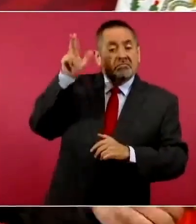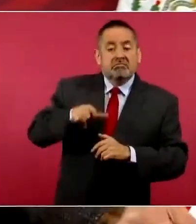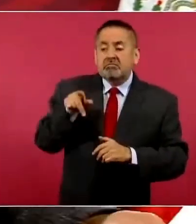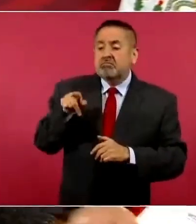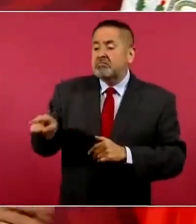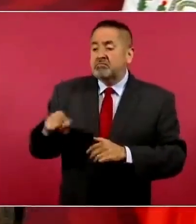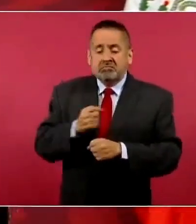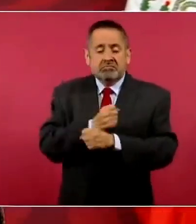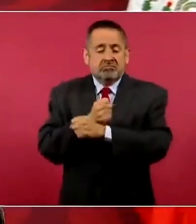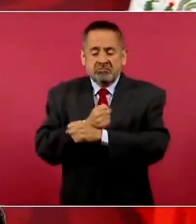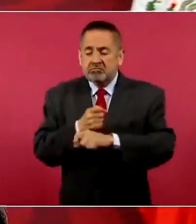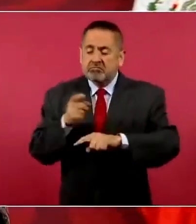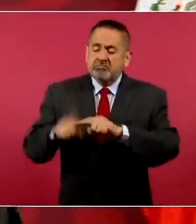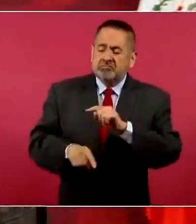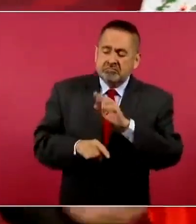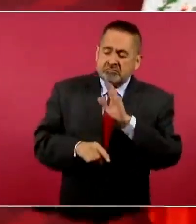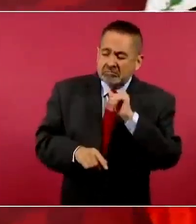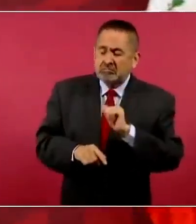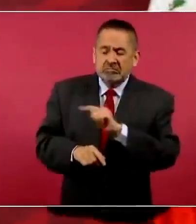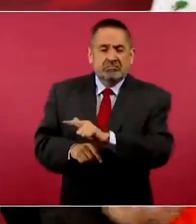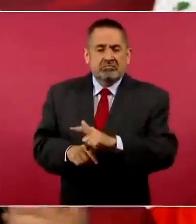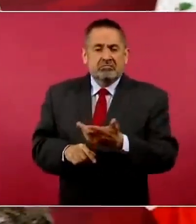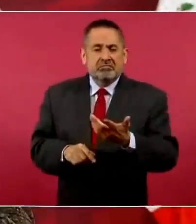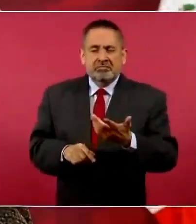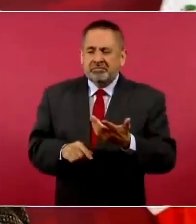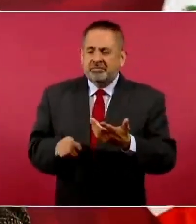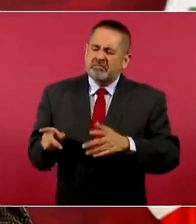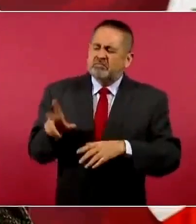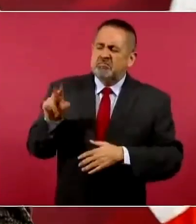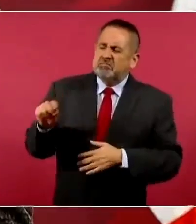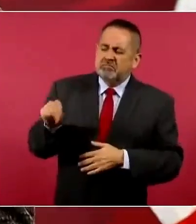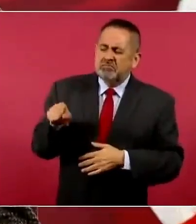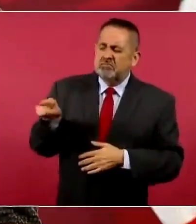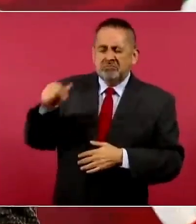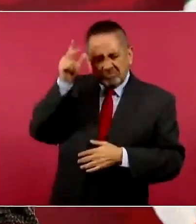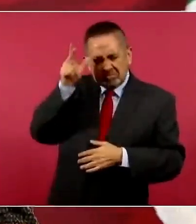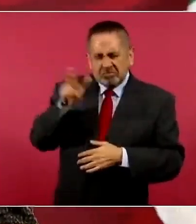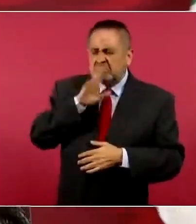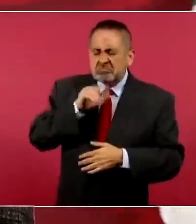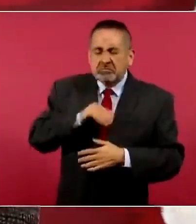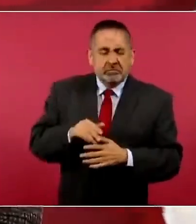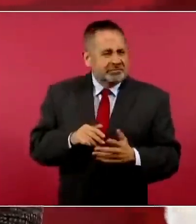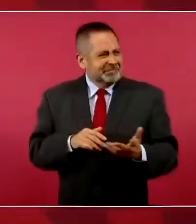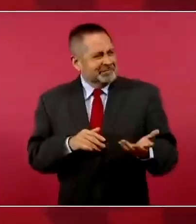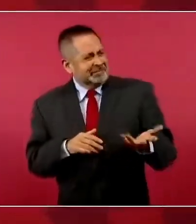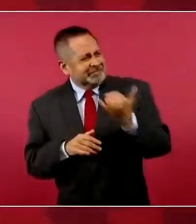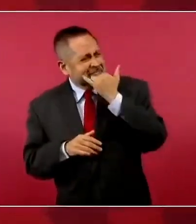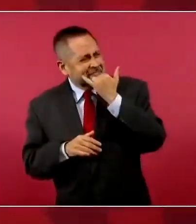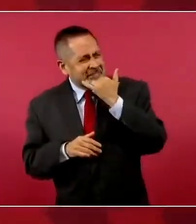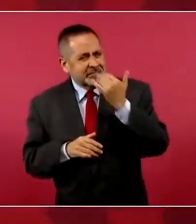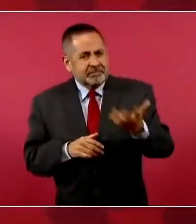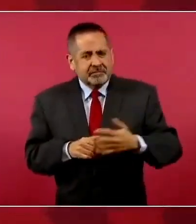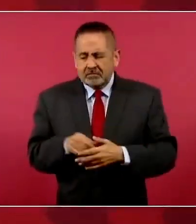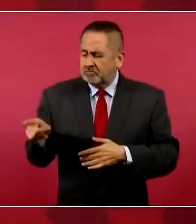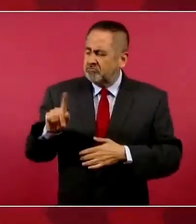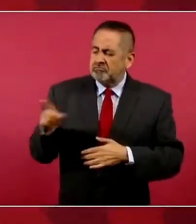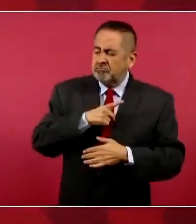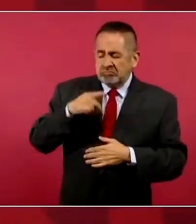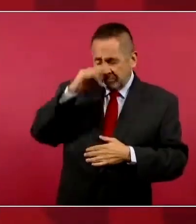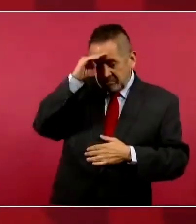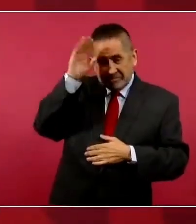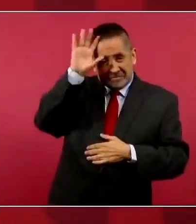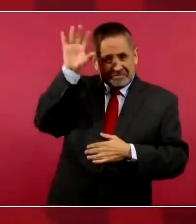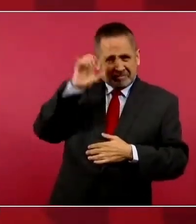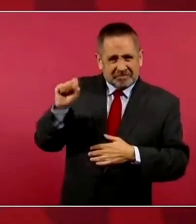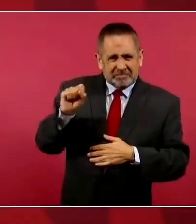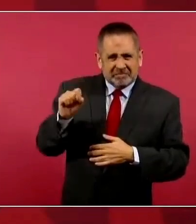abolió la esclavitud o proclamó la abolición de la esclavitud? ¿Cómo vas a estar pensando en Morelos si Morelos quería